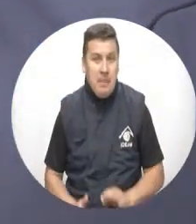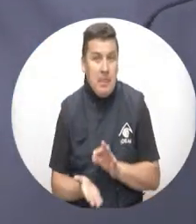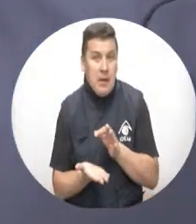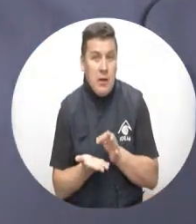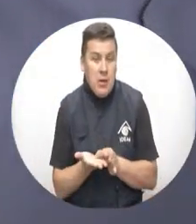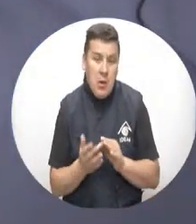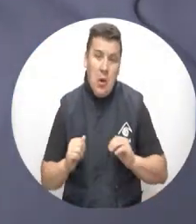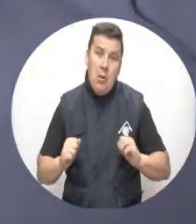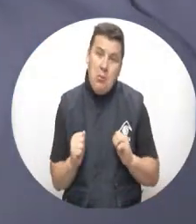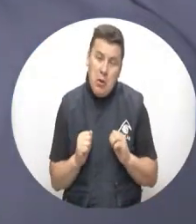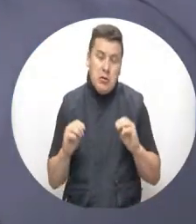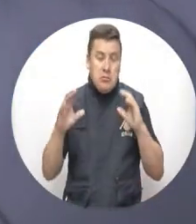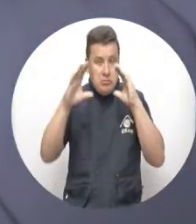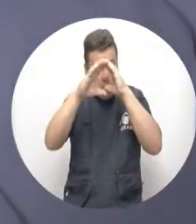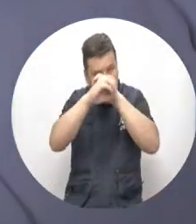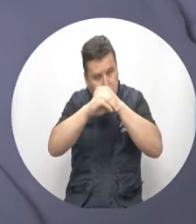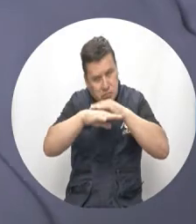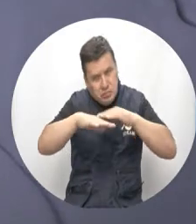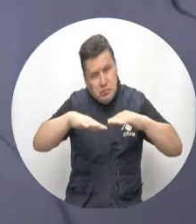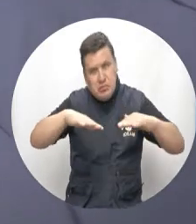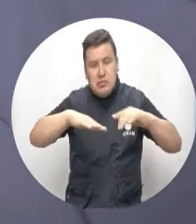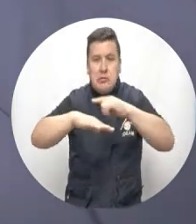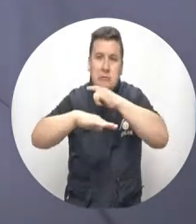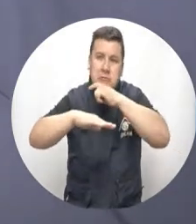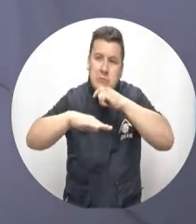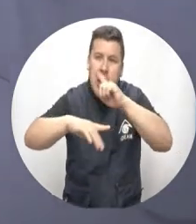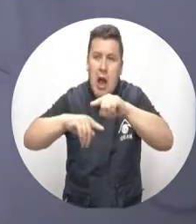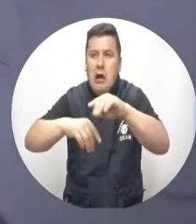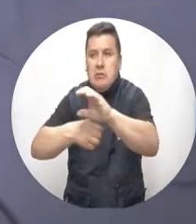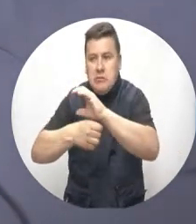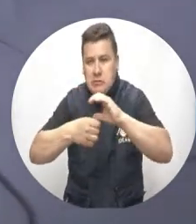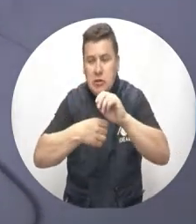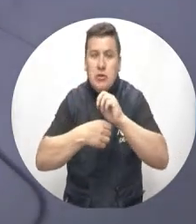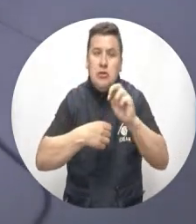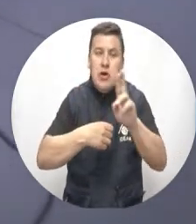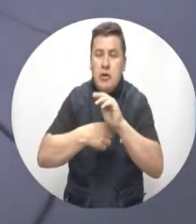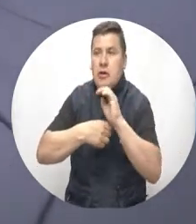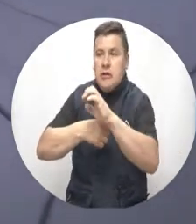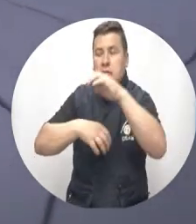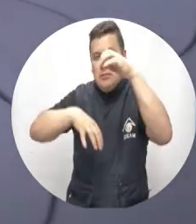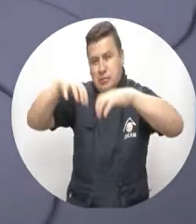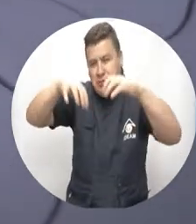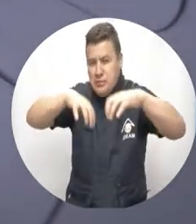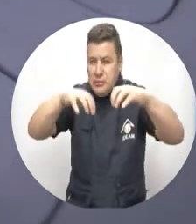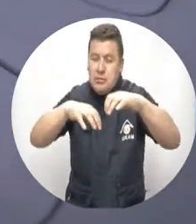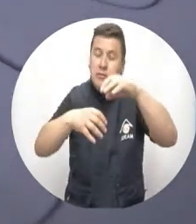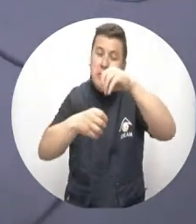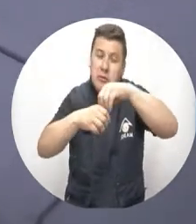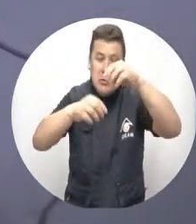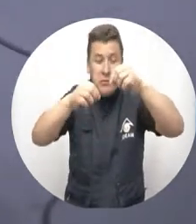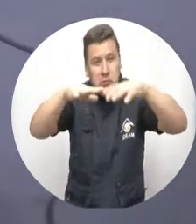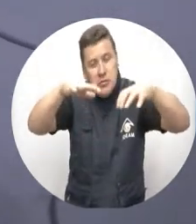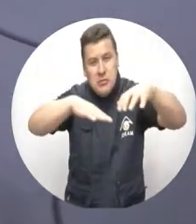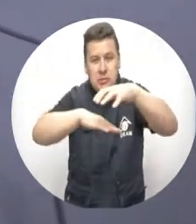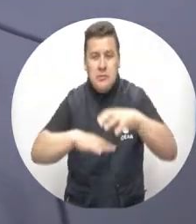Y llegamos a Bogotá, donde se avecinan sistemas nubosos constantes acompañados de tiempo seco.